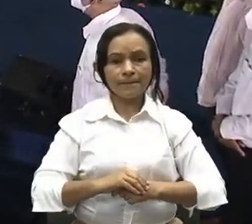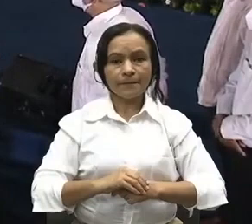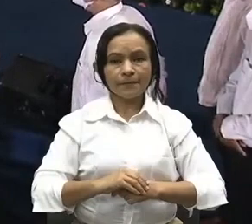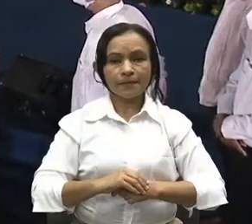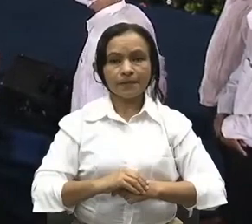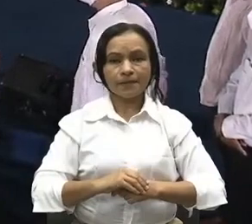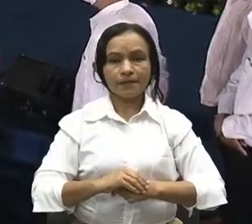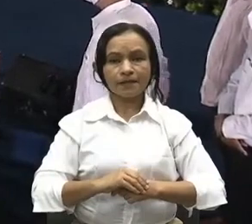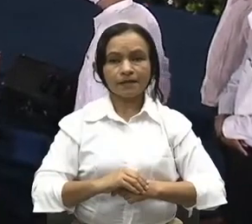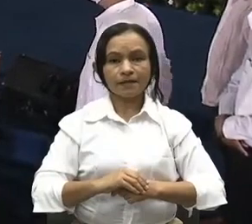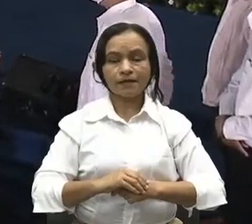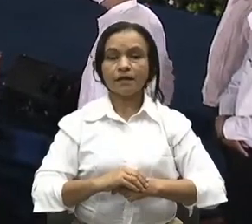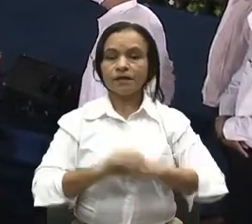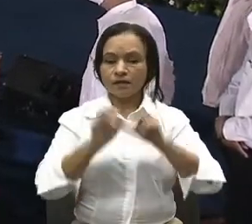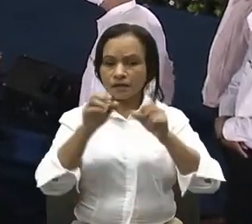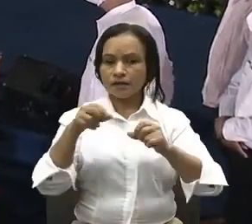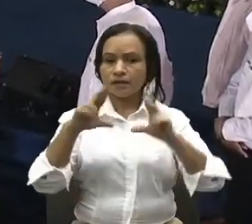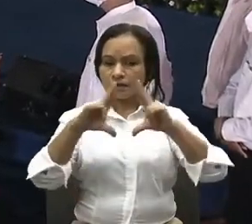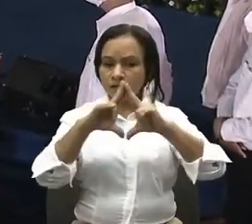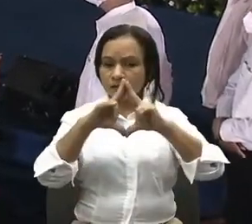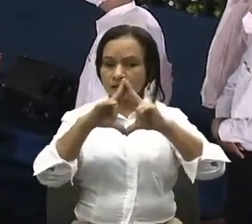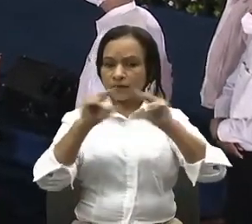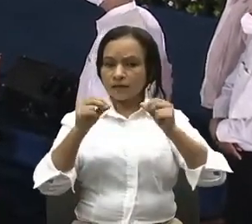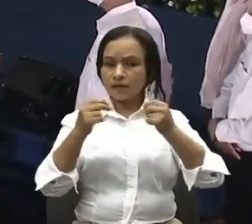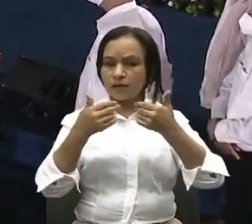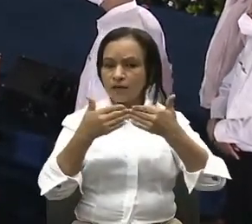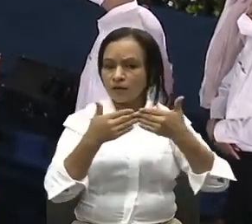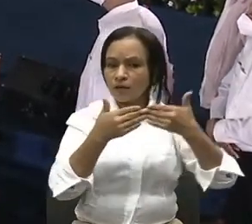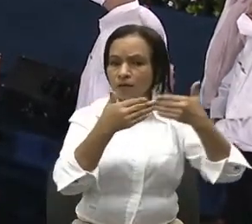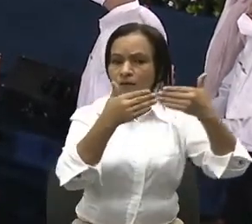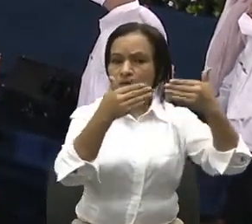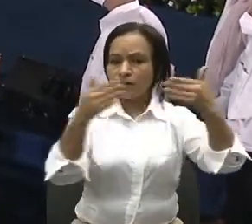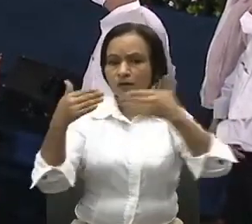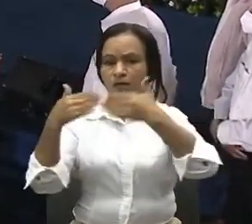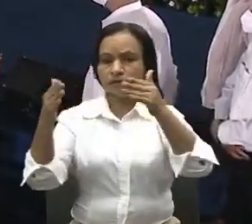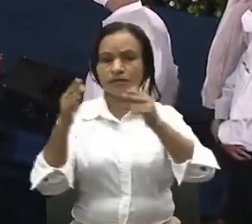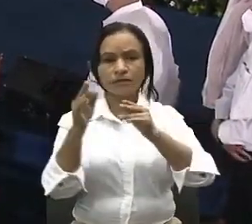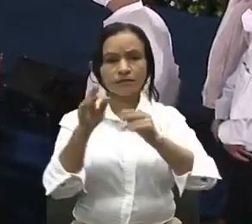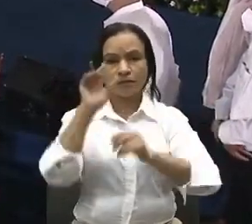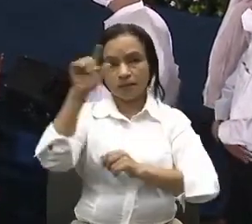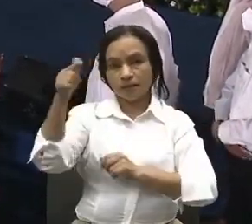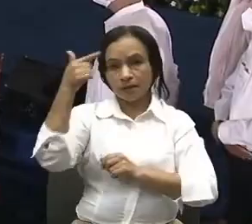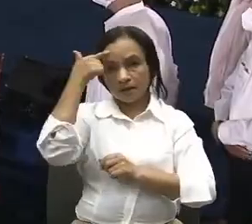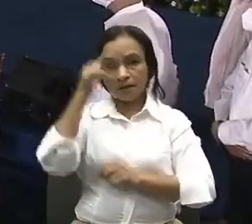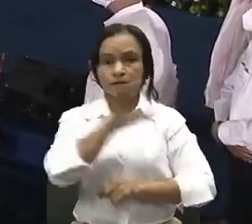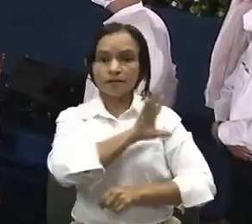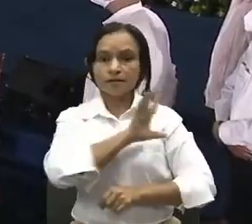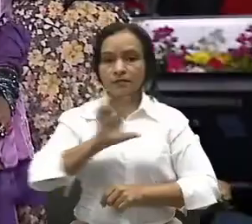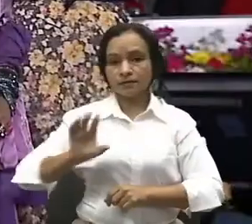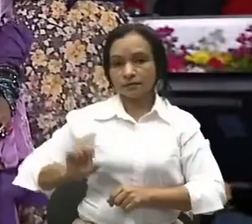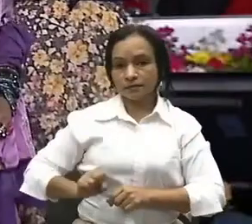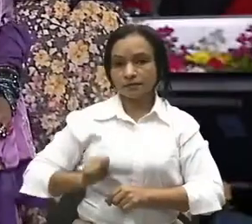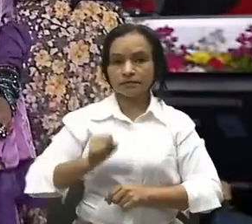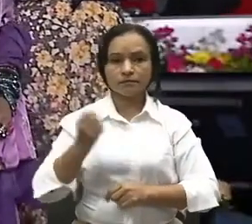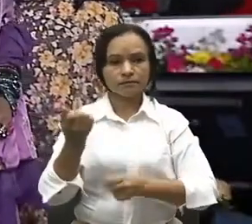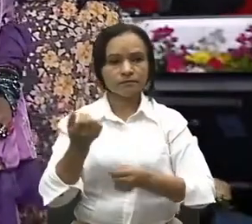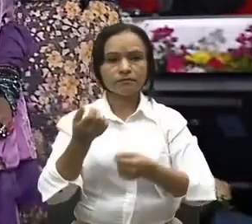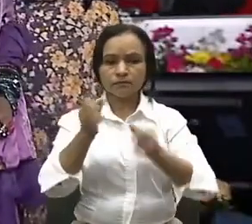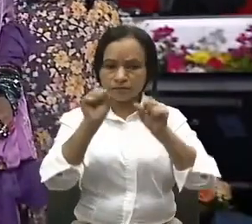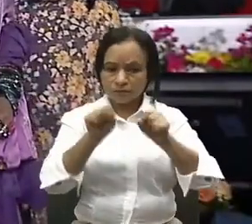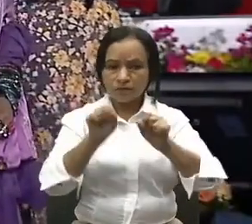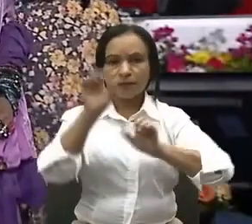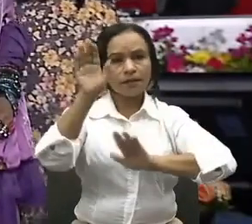Y tenemos las puertas abiertas para que el gobierno salvadoreño se incorpore a conversar con